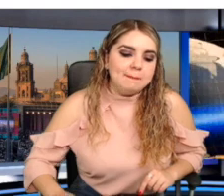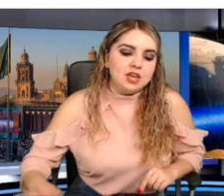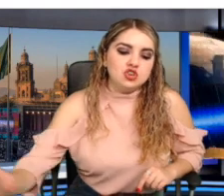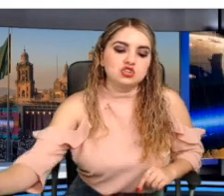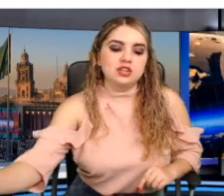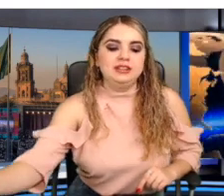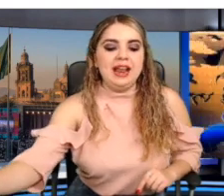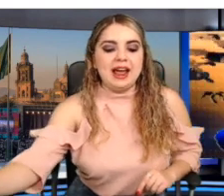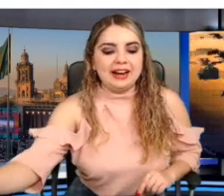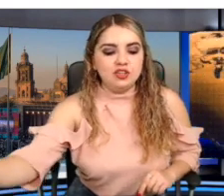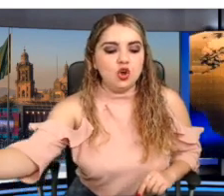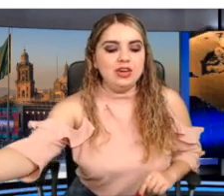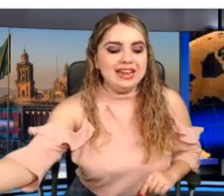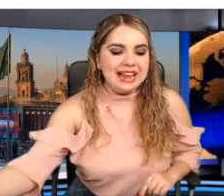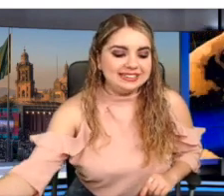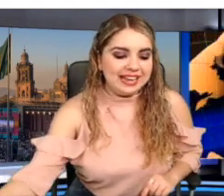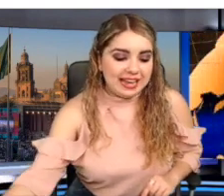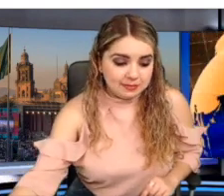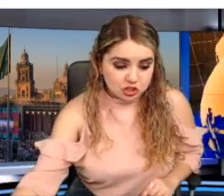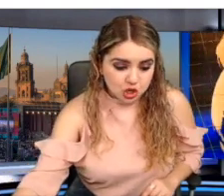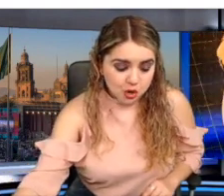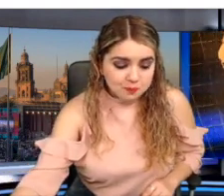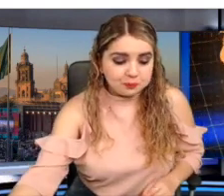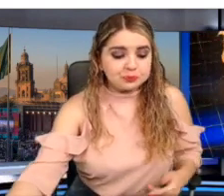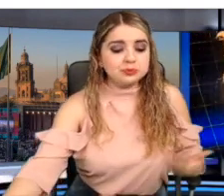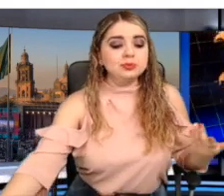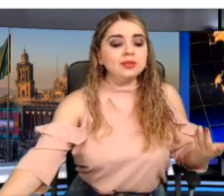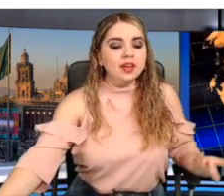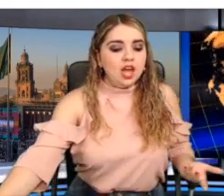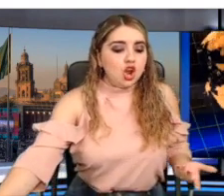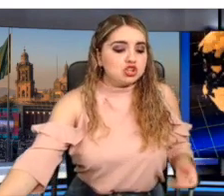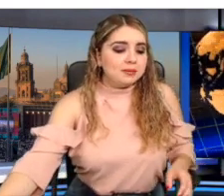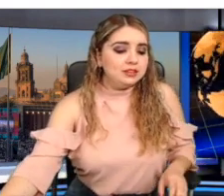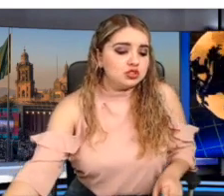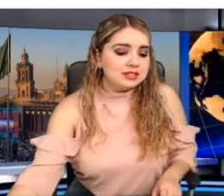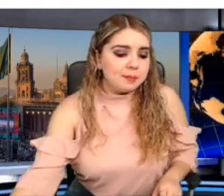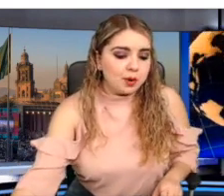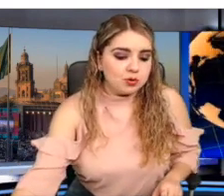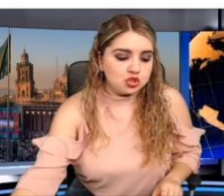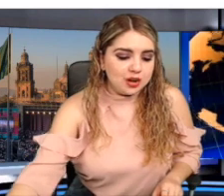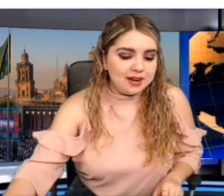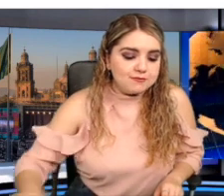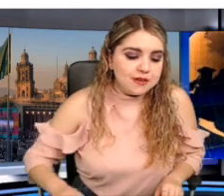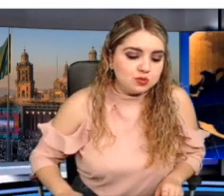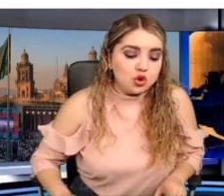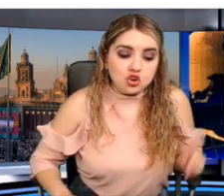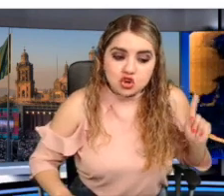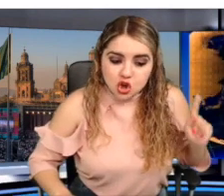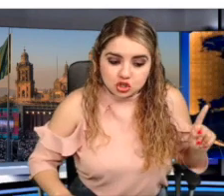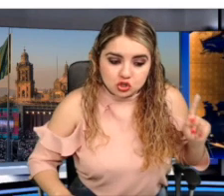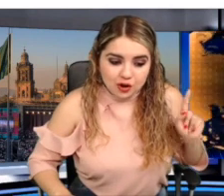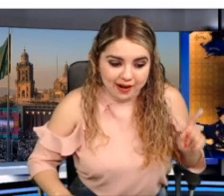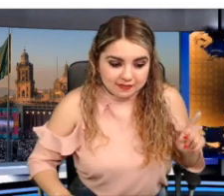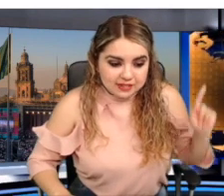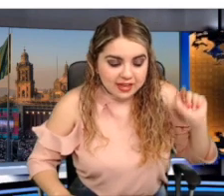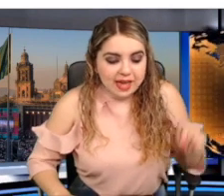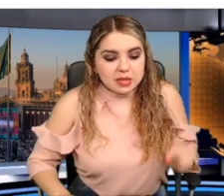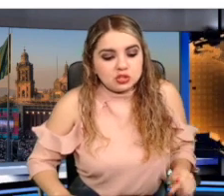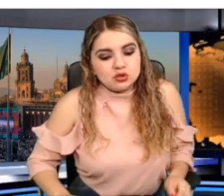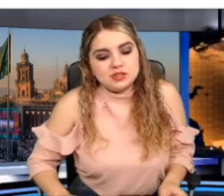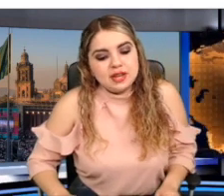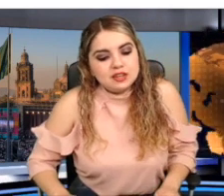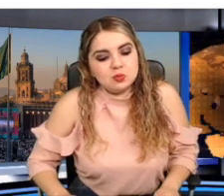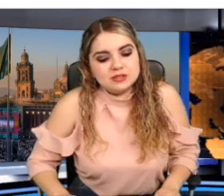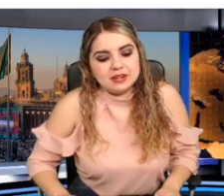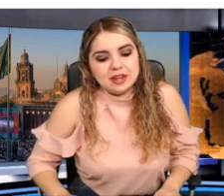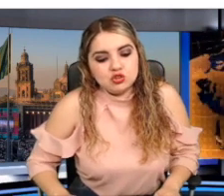principalmente a medios de la radio y la televisión. Los eventos que se promocionan en Facebook no son gratis.